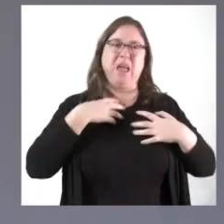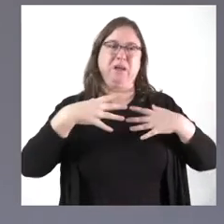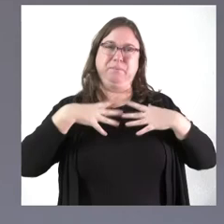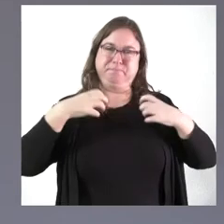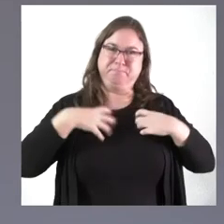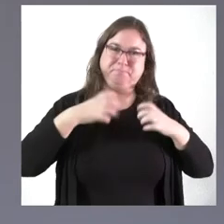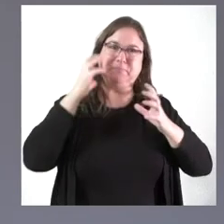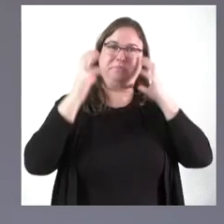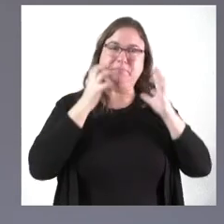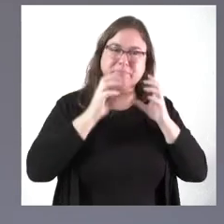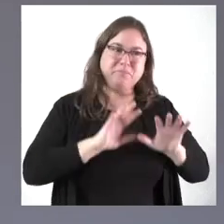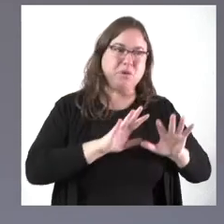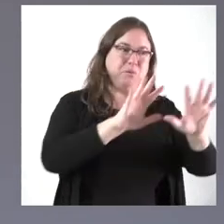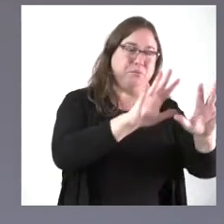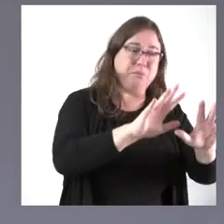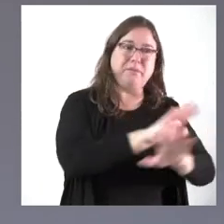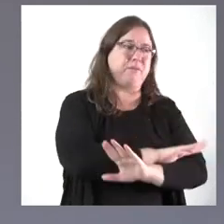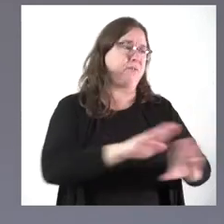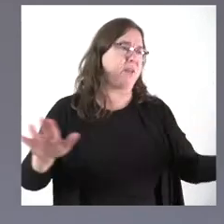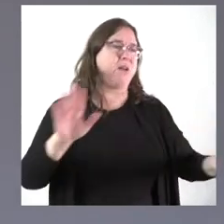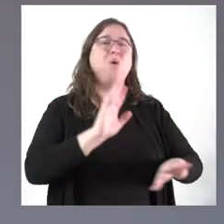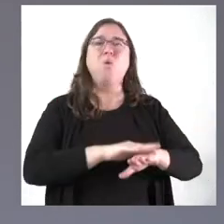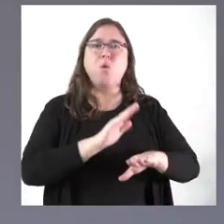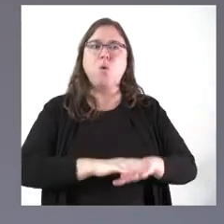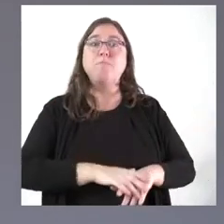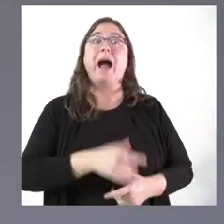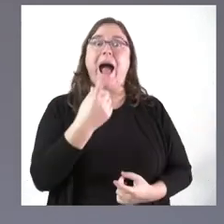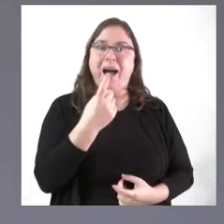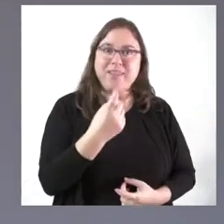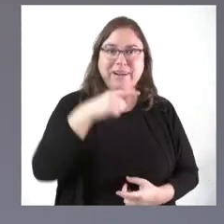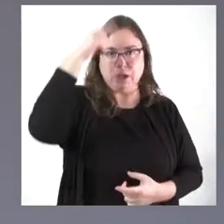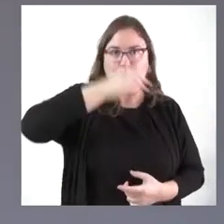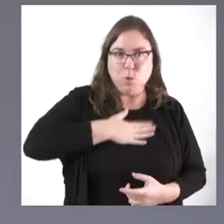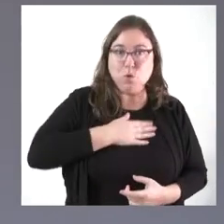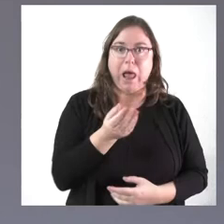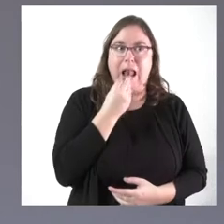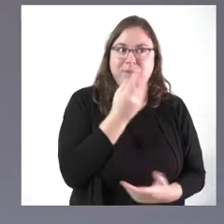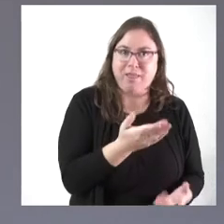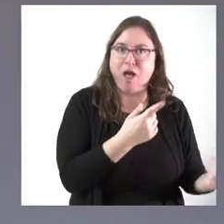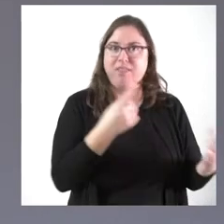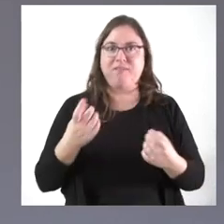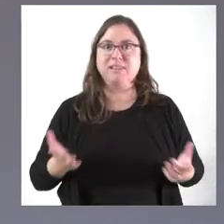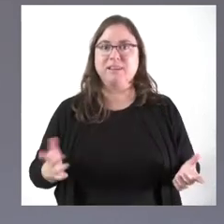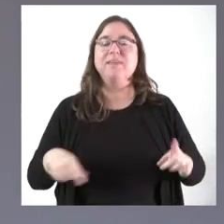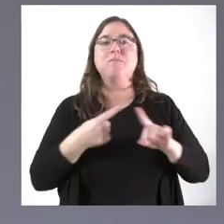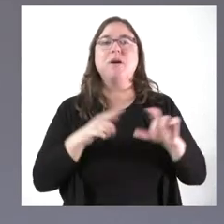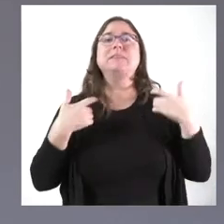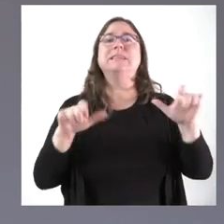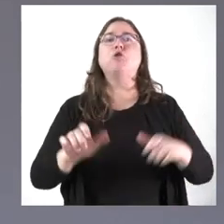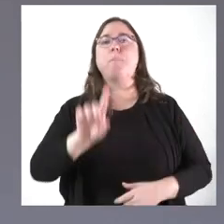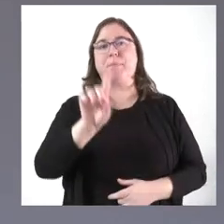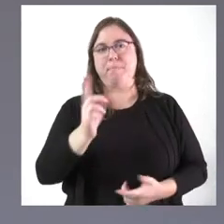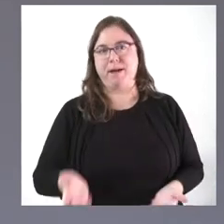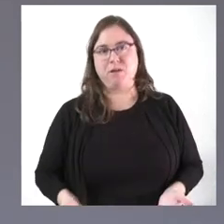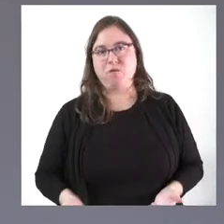los ganaderos esa explotaciones de extensivo tan importantes para nuestra cultura nuestra alimentación y nuestro sector primario y